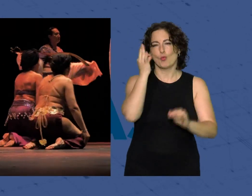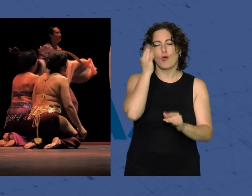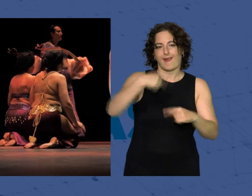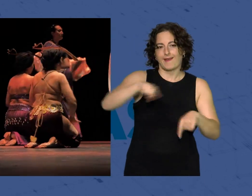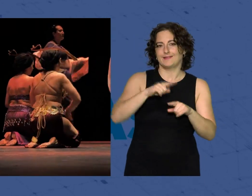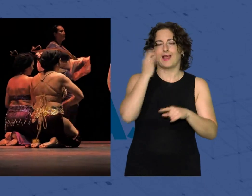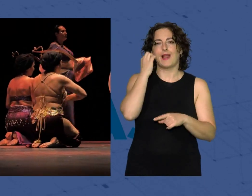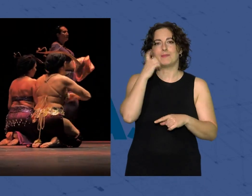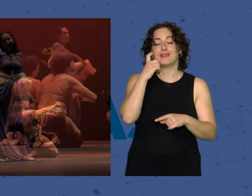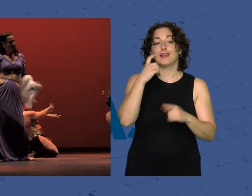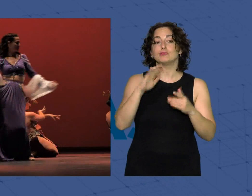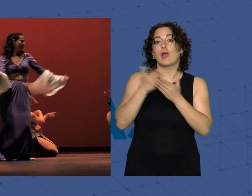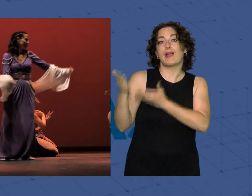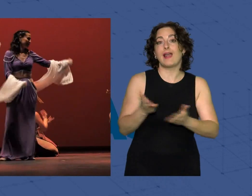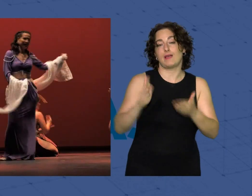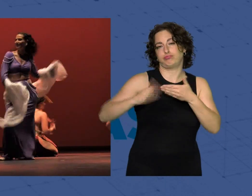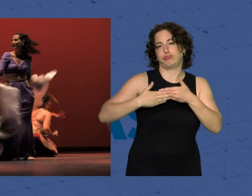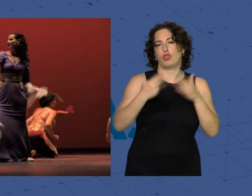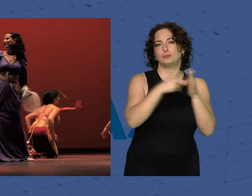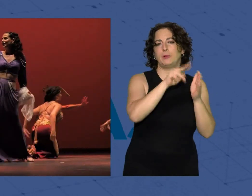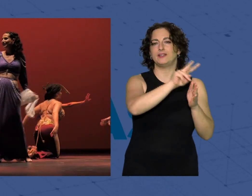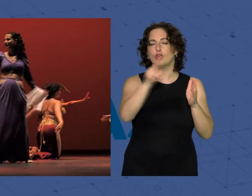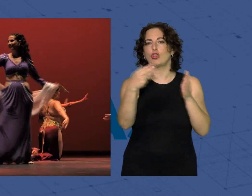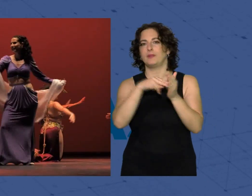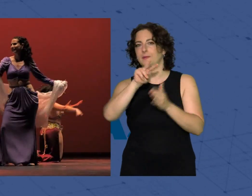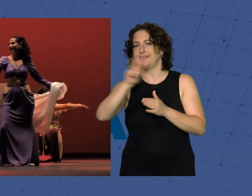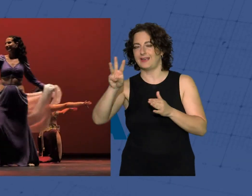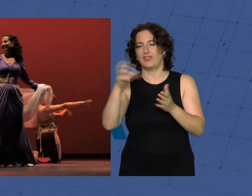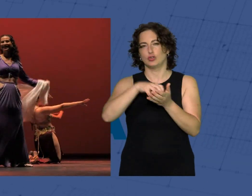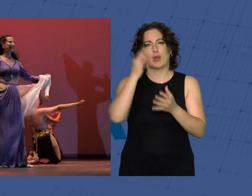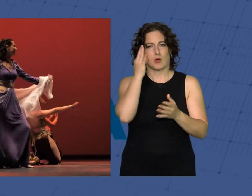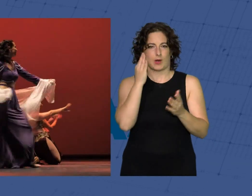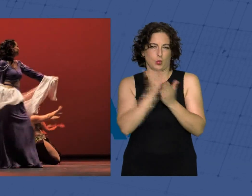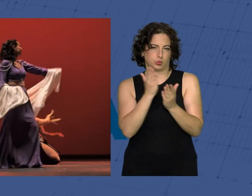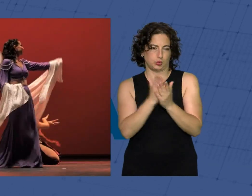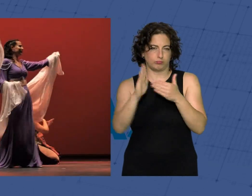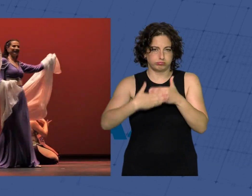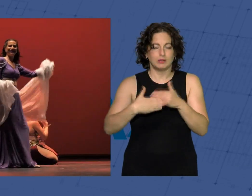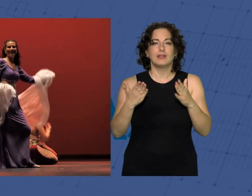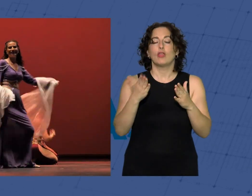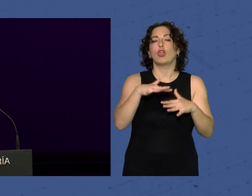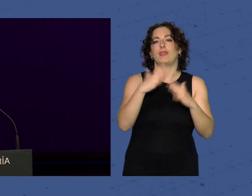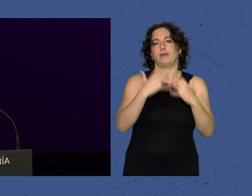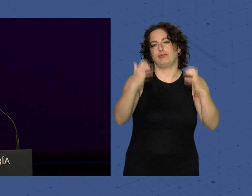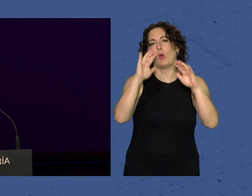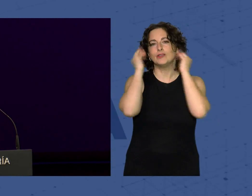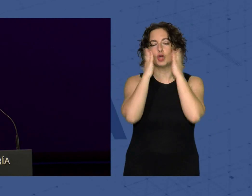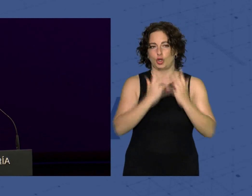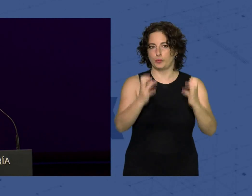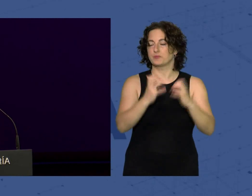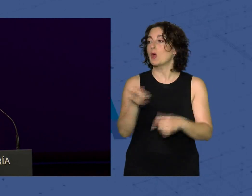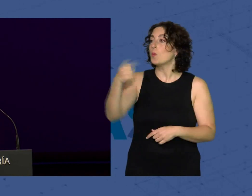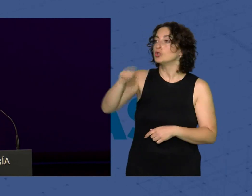la gala de clausura de los cursos 2022-2023 de los Centros de la Mujer, celebrada en la Autorio Municipal Maestro Padilla. Vosotras,